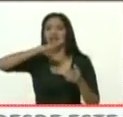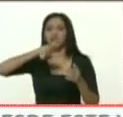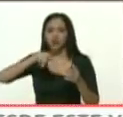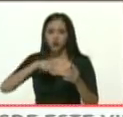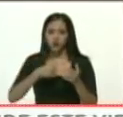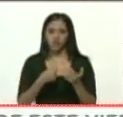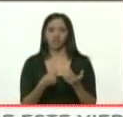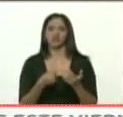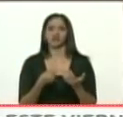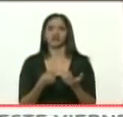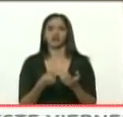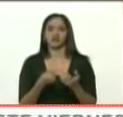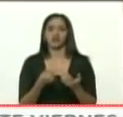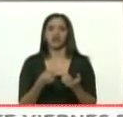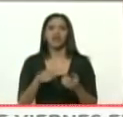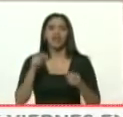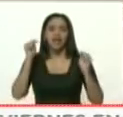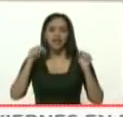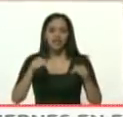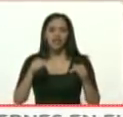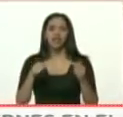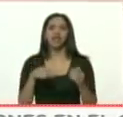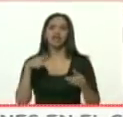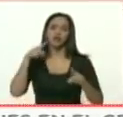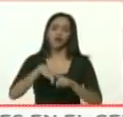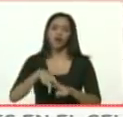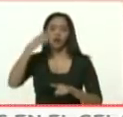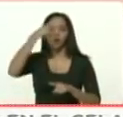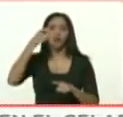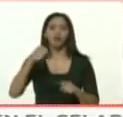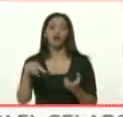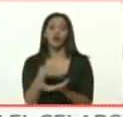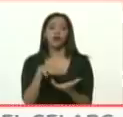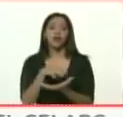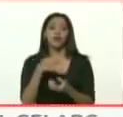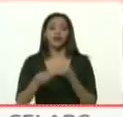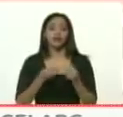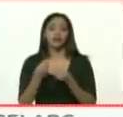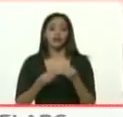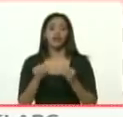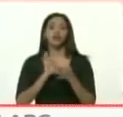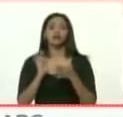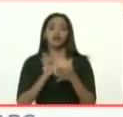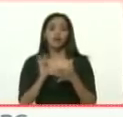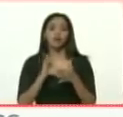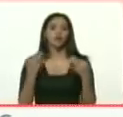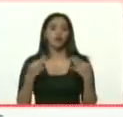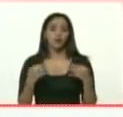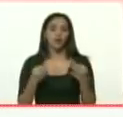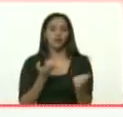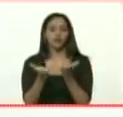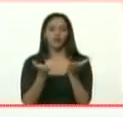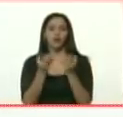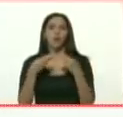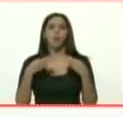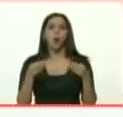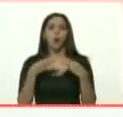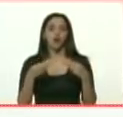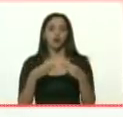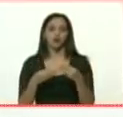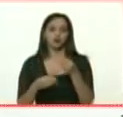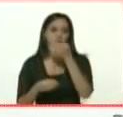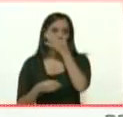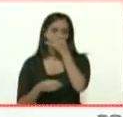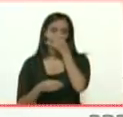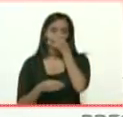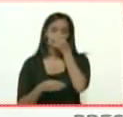material estratégico en perjuicio de la población por los problemas que ocasionan en el funcionamiento normal de estos servicios públicos que